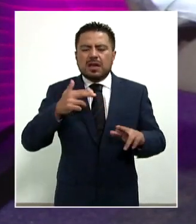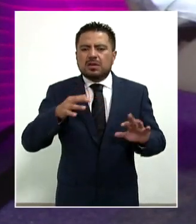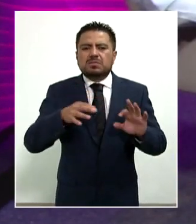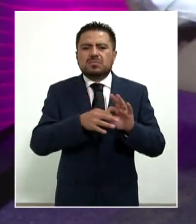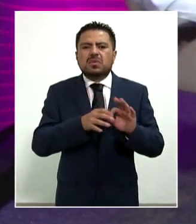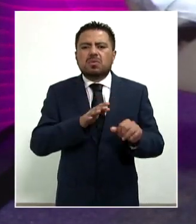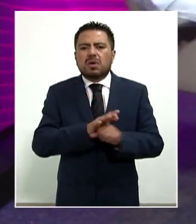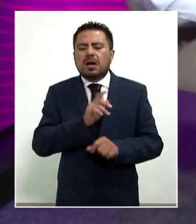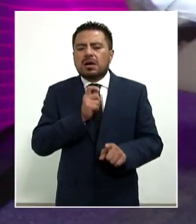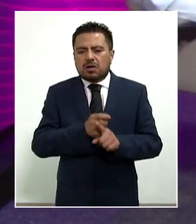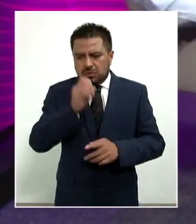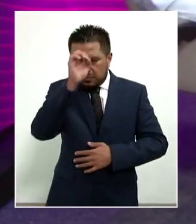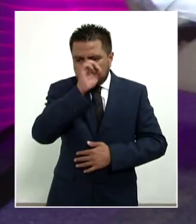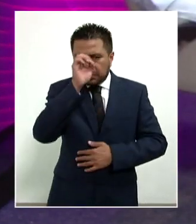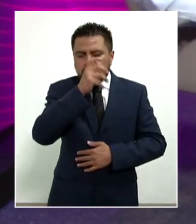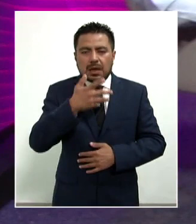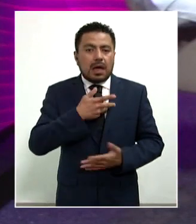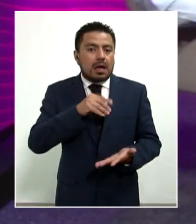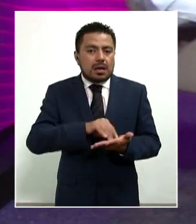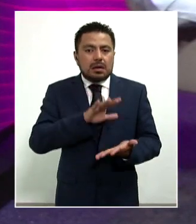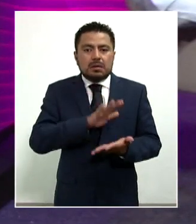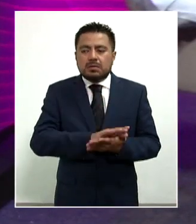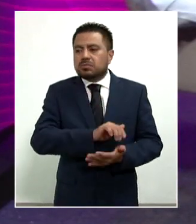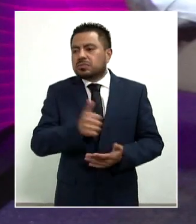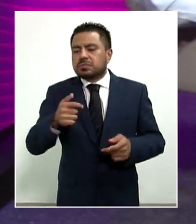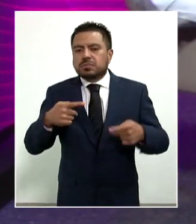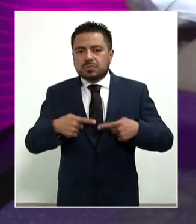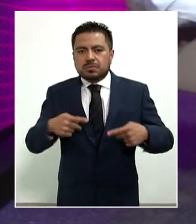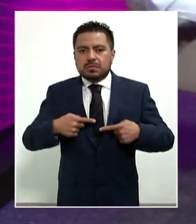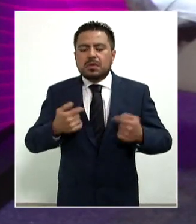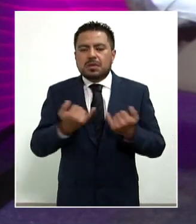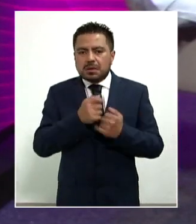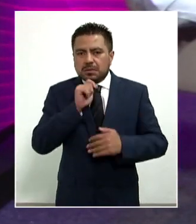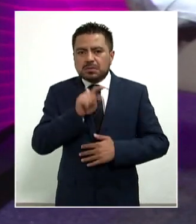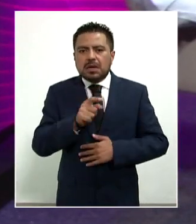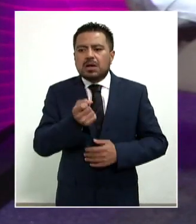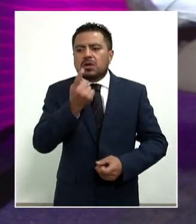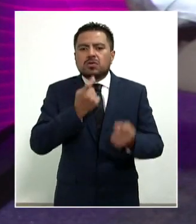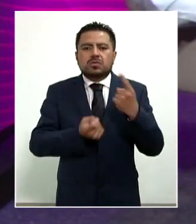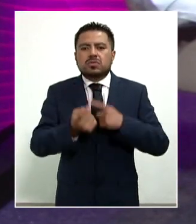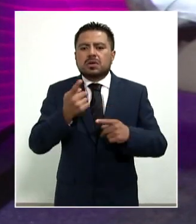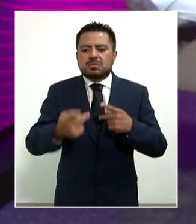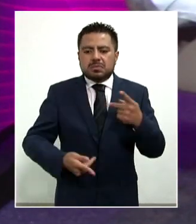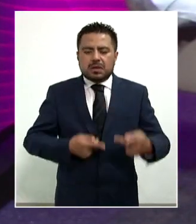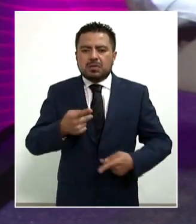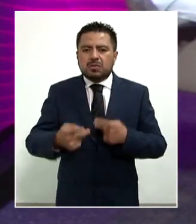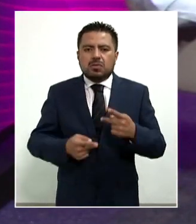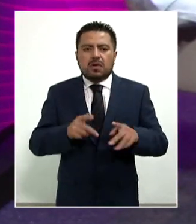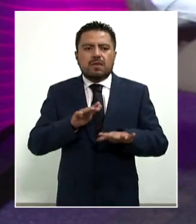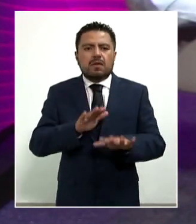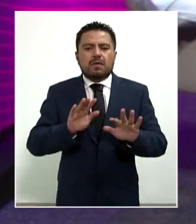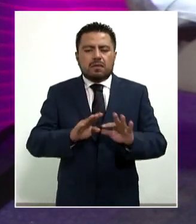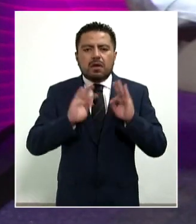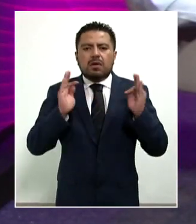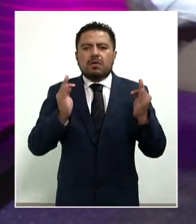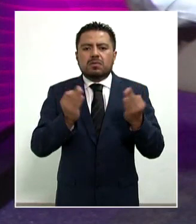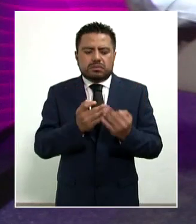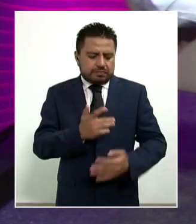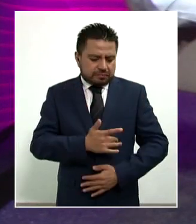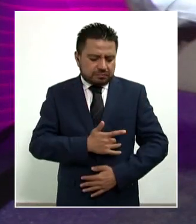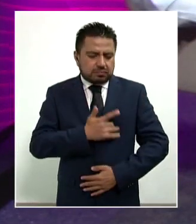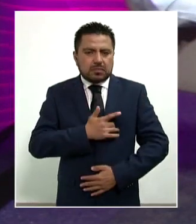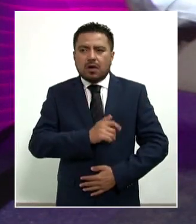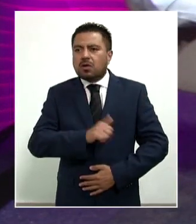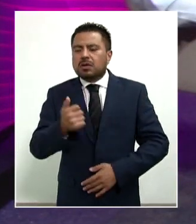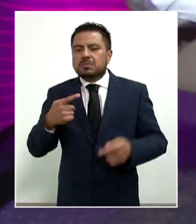vinculadas a la opinión que uno tiene de los demás, también algunas preguntas sobre la forma en la que sentimos que los